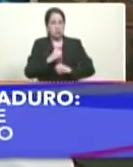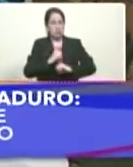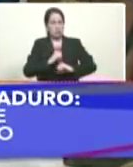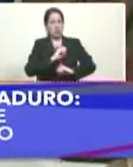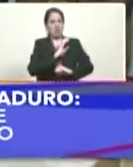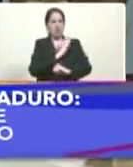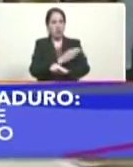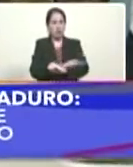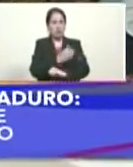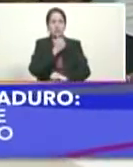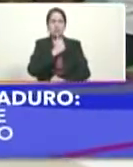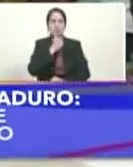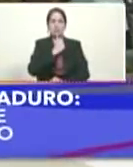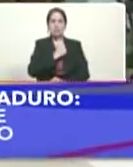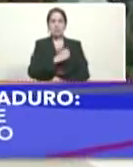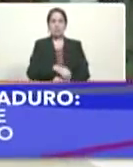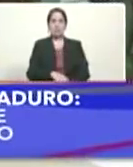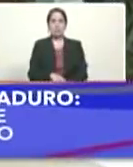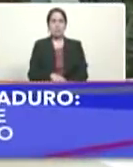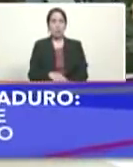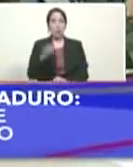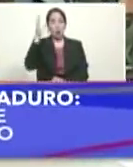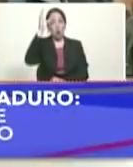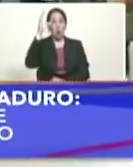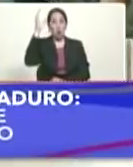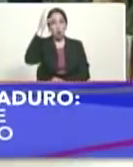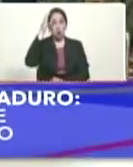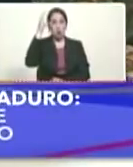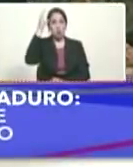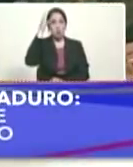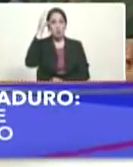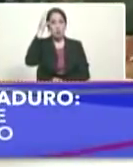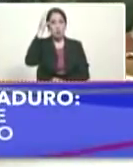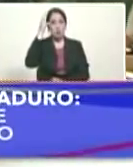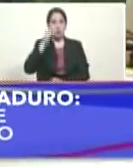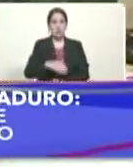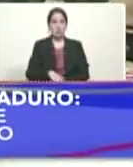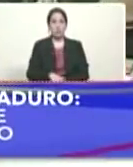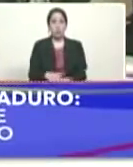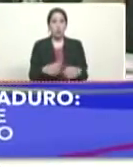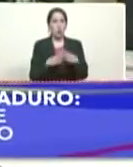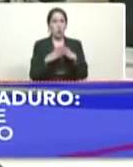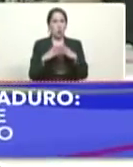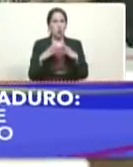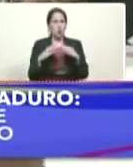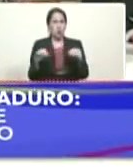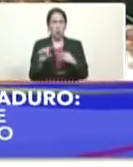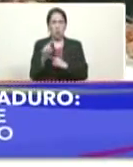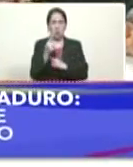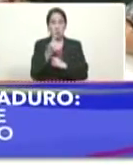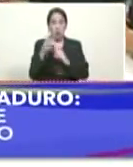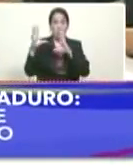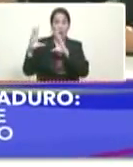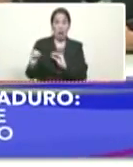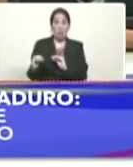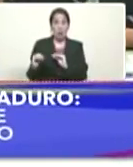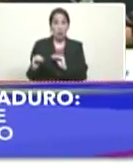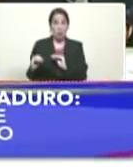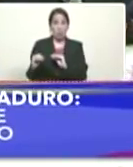interés con mucha consciencia todo lo que fue primer lugar el apagón